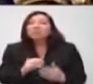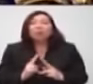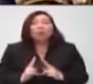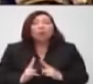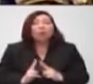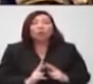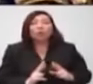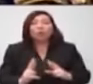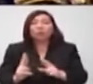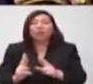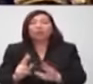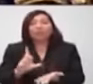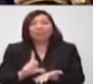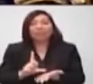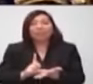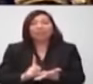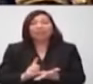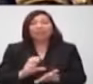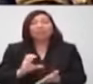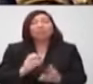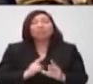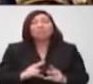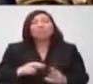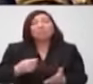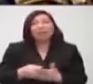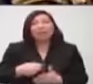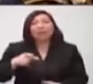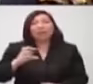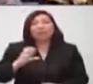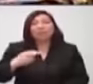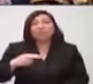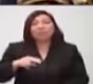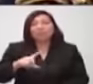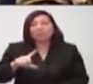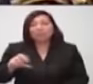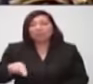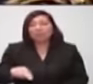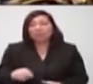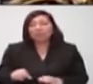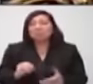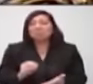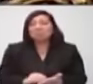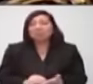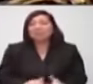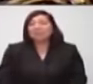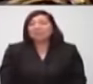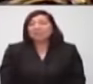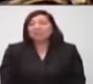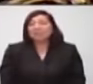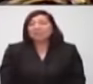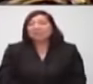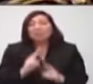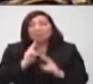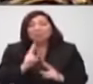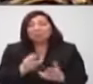Lima y nuevo peaje del Chillón. Y en fin, todas estas cosas, que van a ser más, por cierto, van a ser expuestas